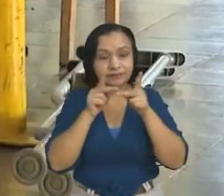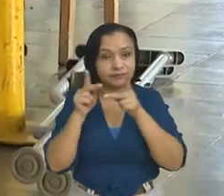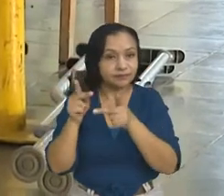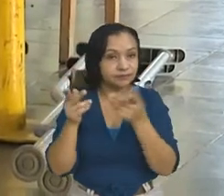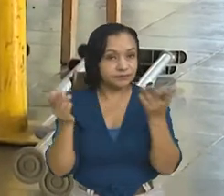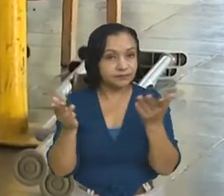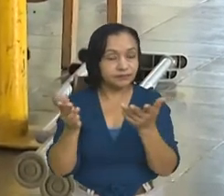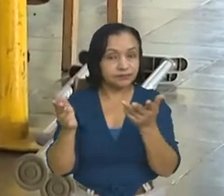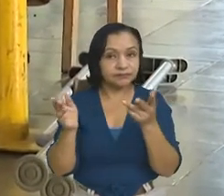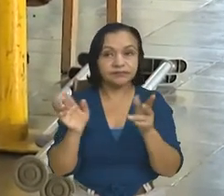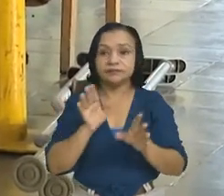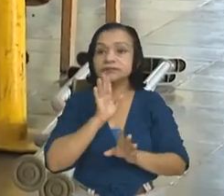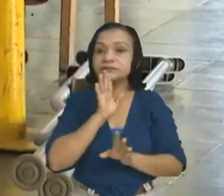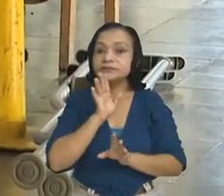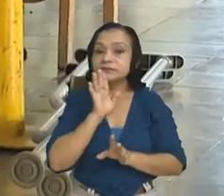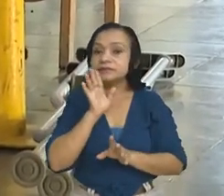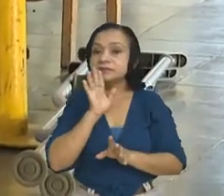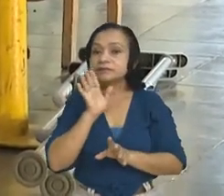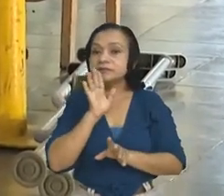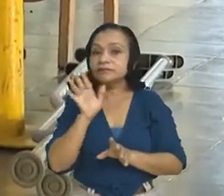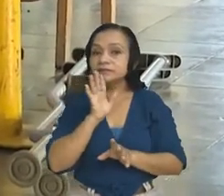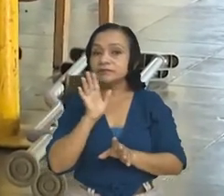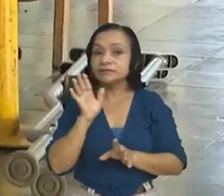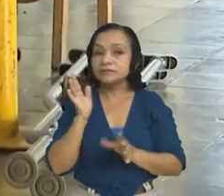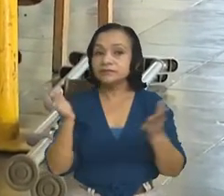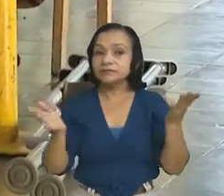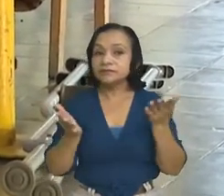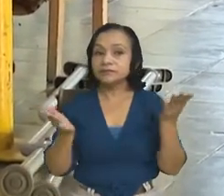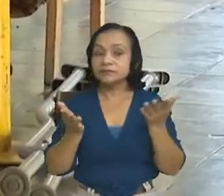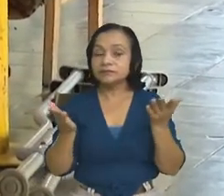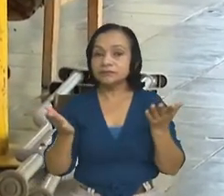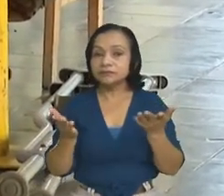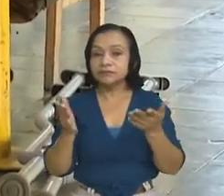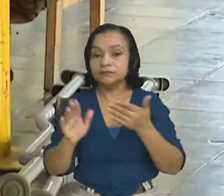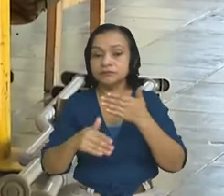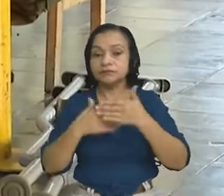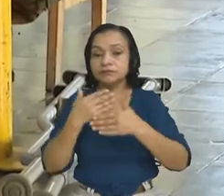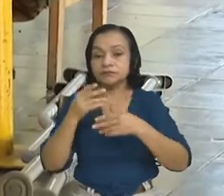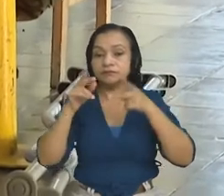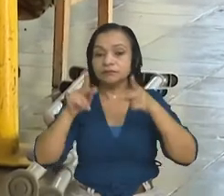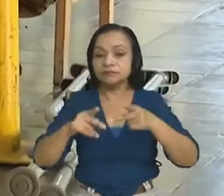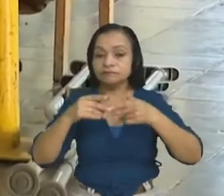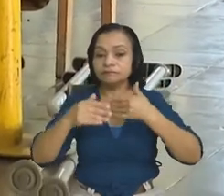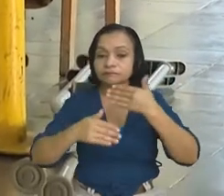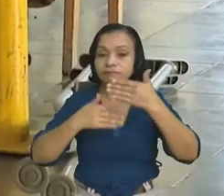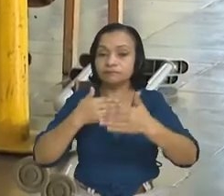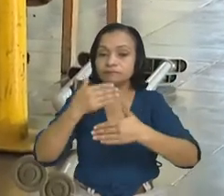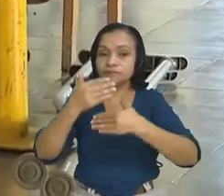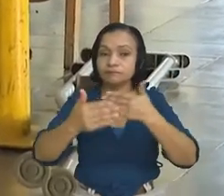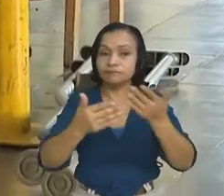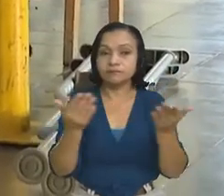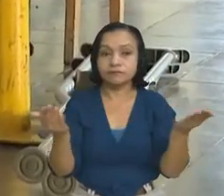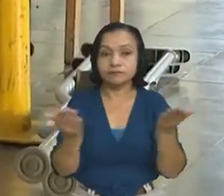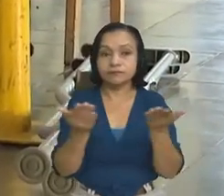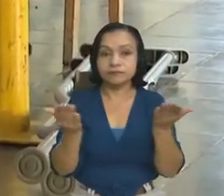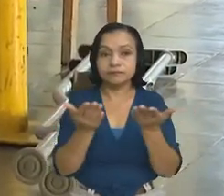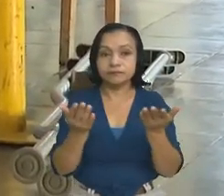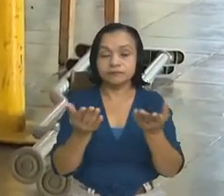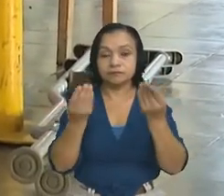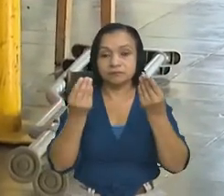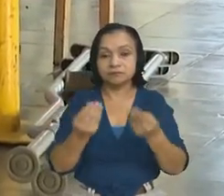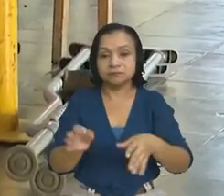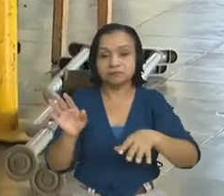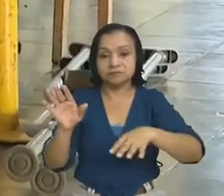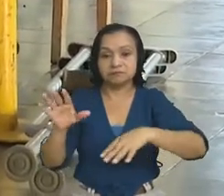obviamente cuando hablamos de una prótesis o recuperación, lo vinculamos única y estrictamente a la pérdida de un